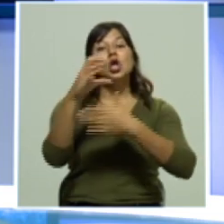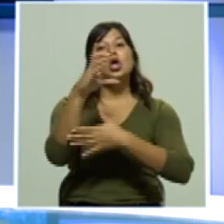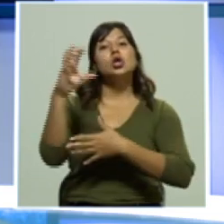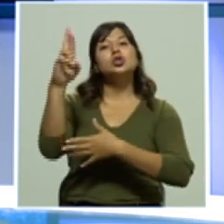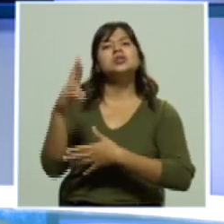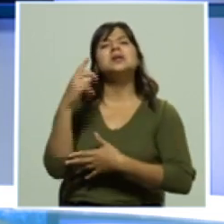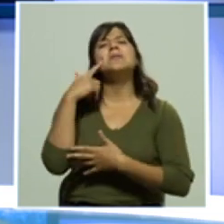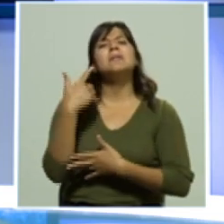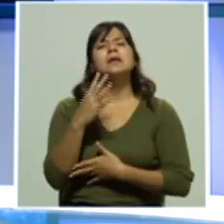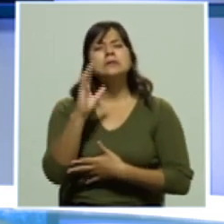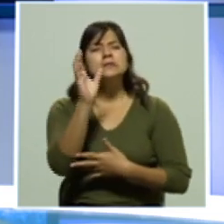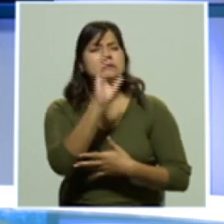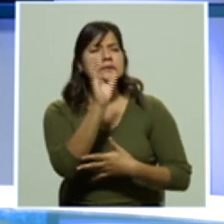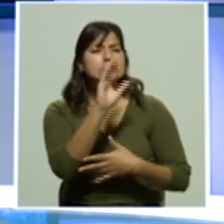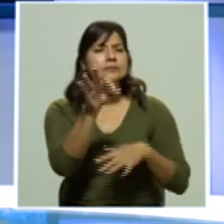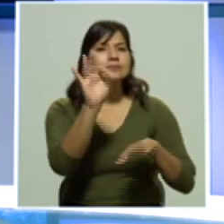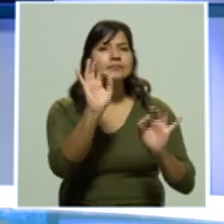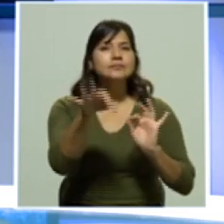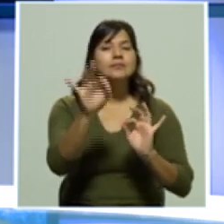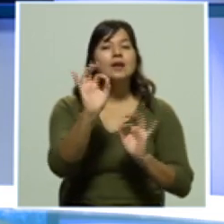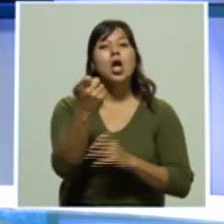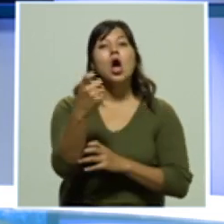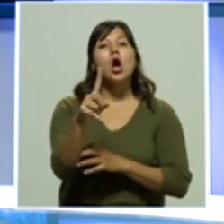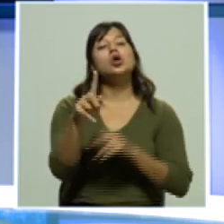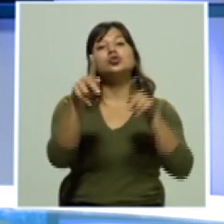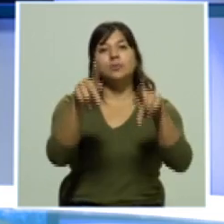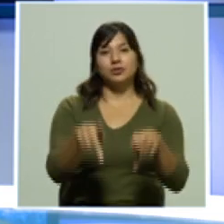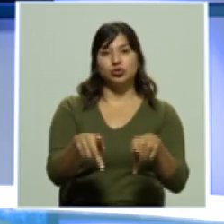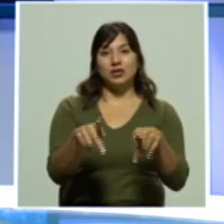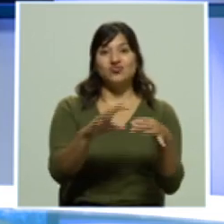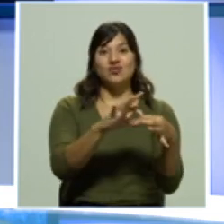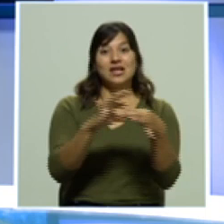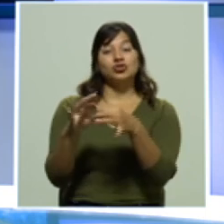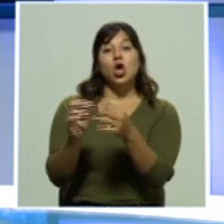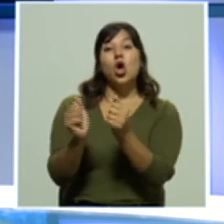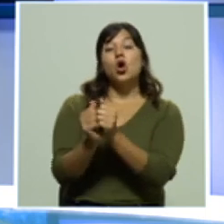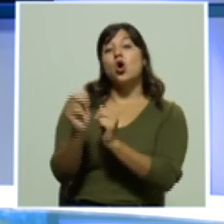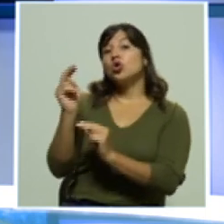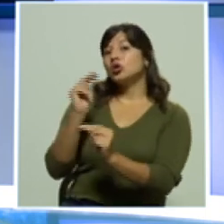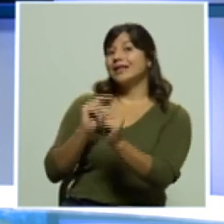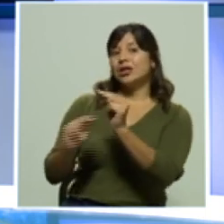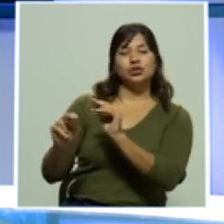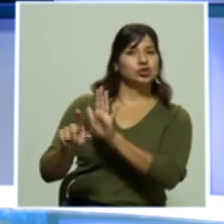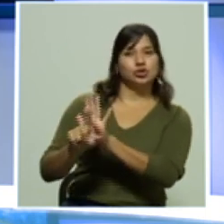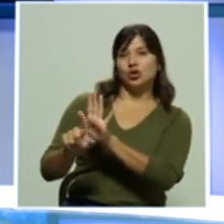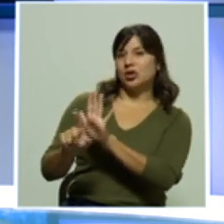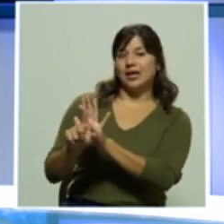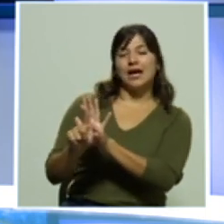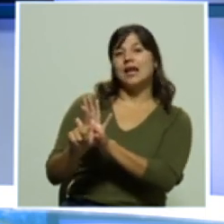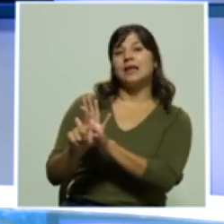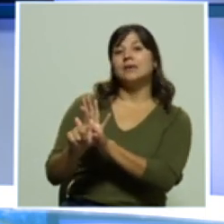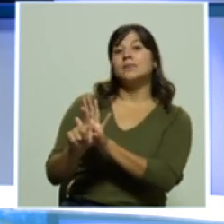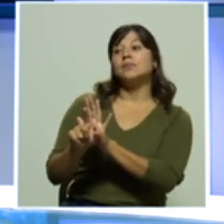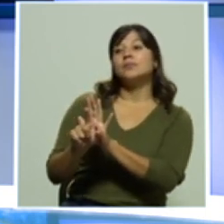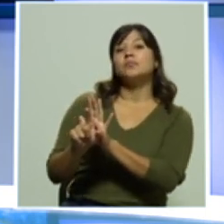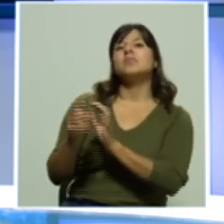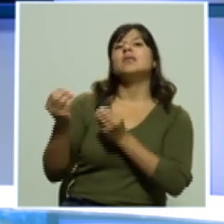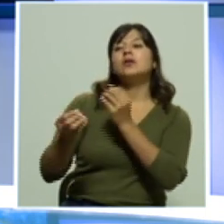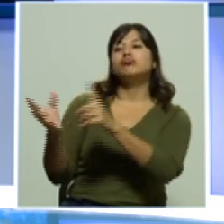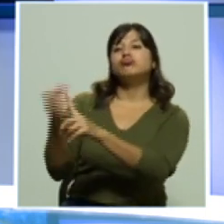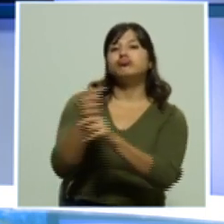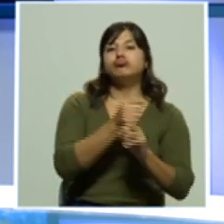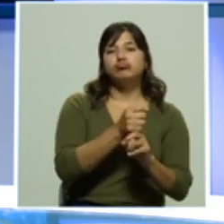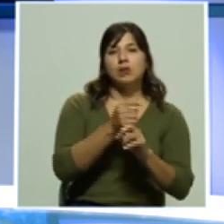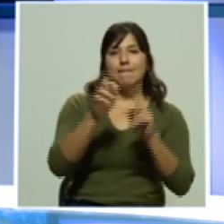personas vinculadas con el delito de trata de personas con fines de explotación sexual. En